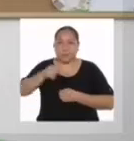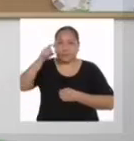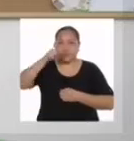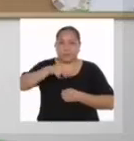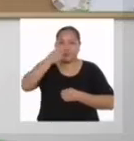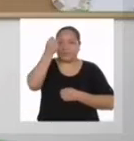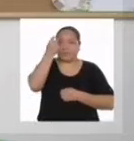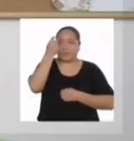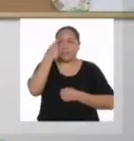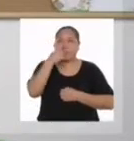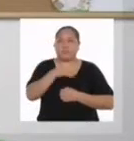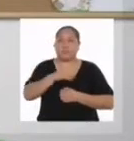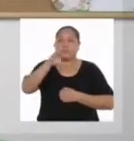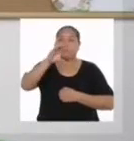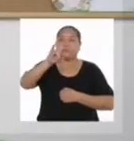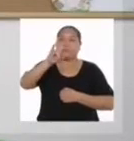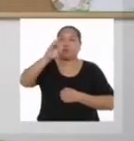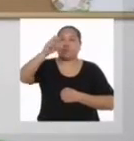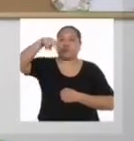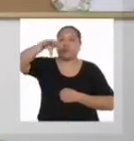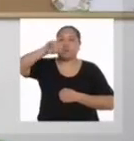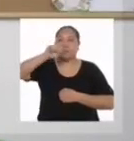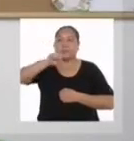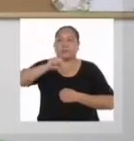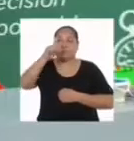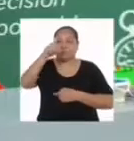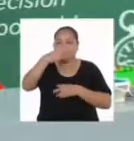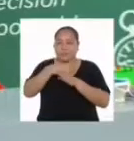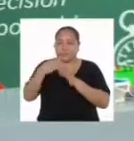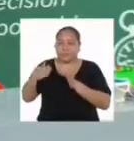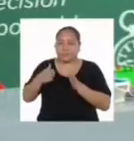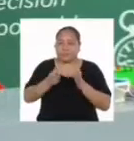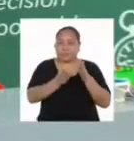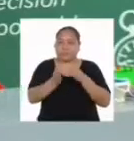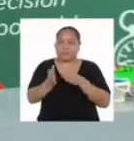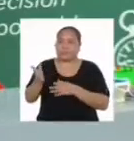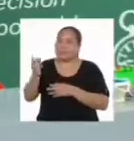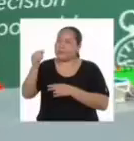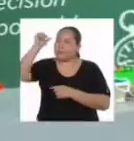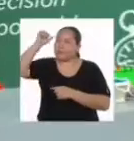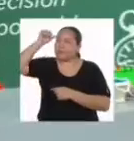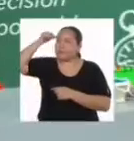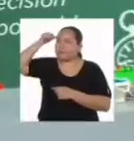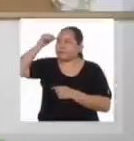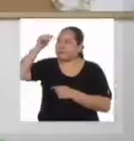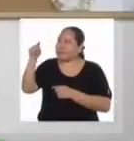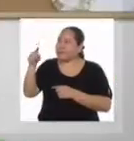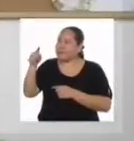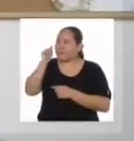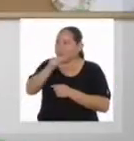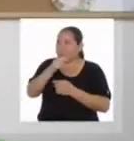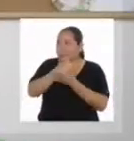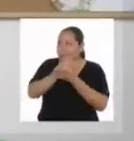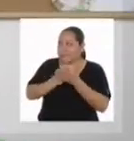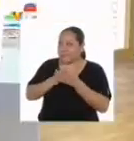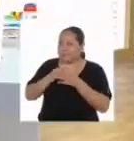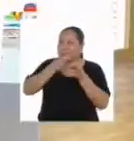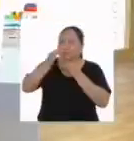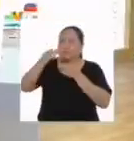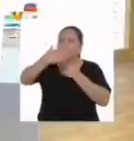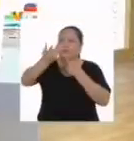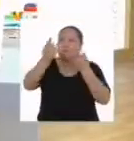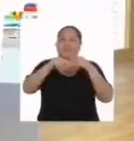Debemos comprender las cuencas como un sistema, Jonathan. ¿Podemos retomar eso luego de la pausa? Por